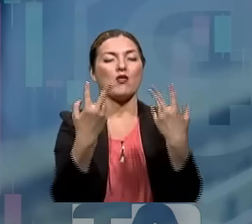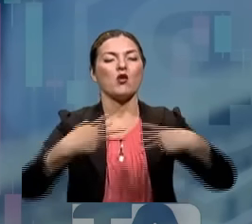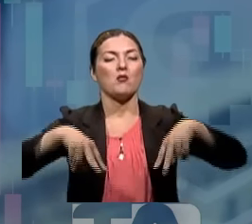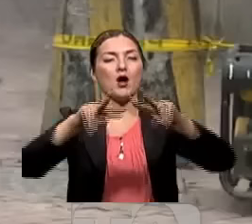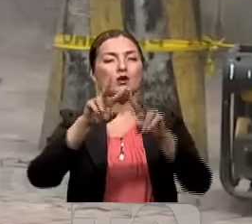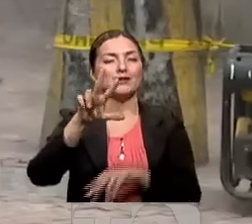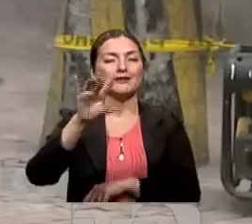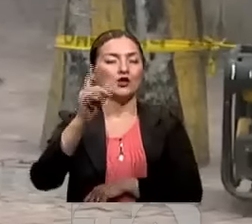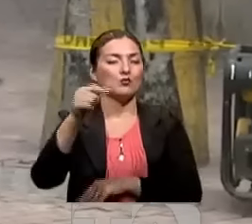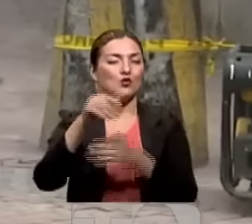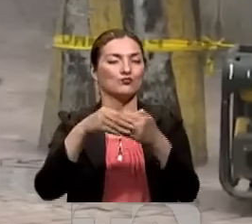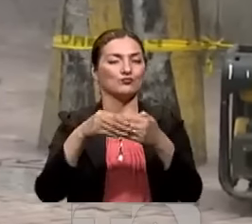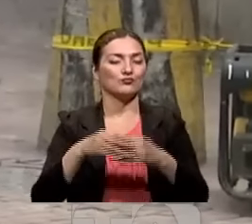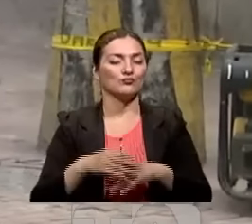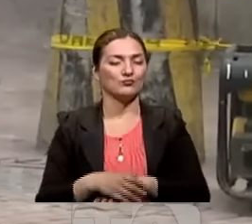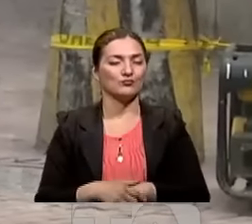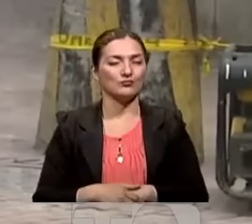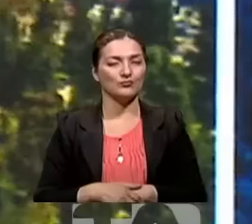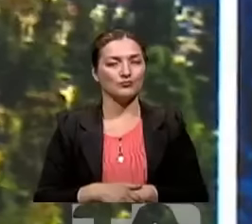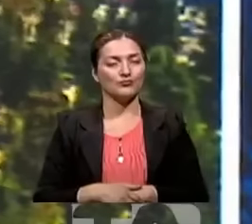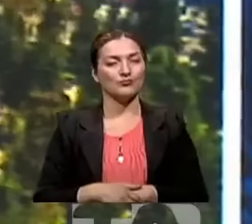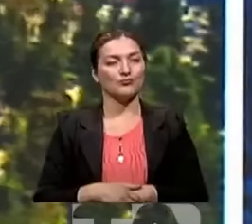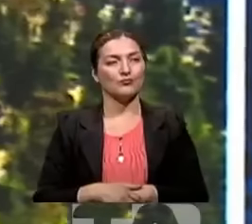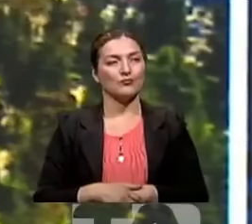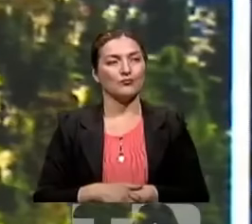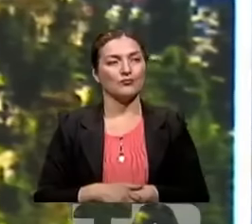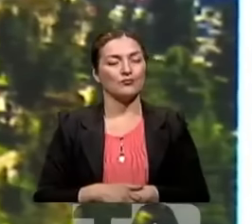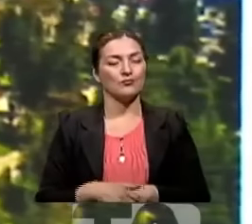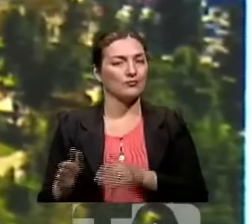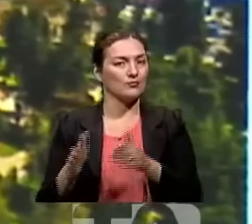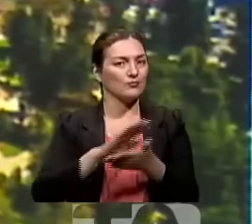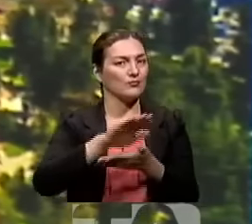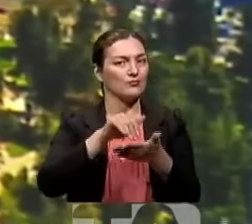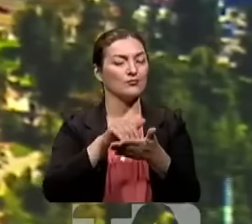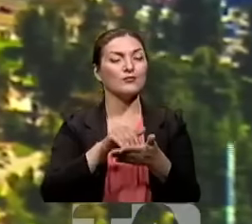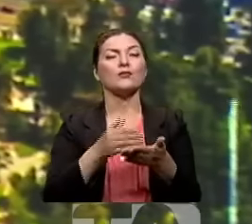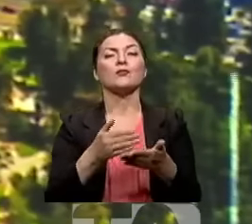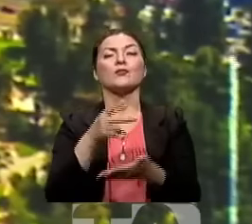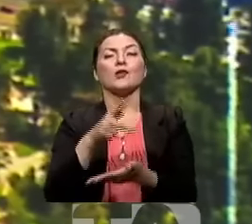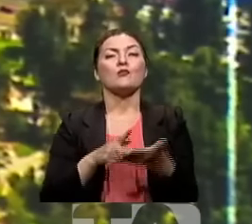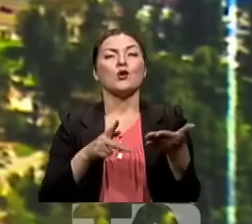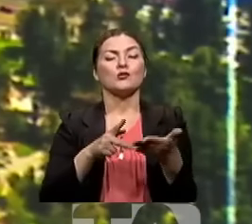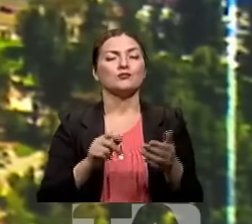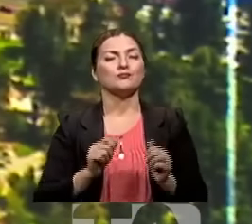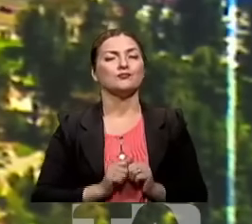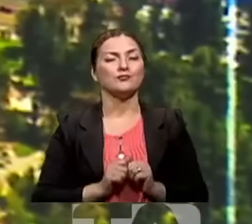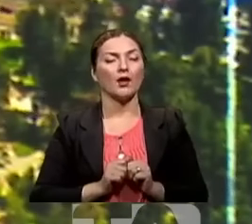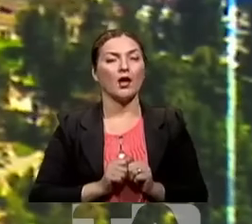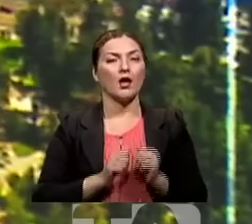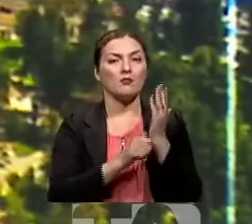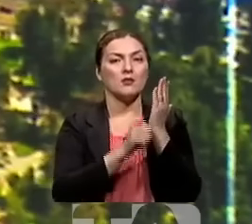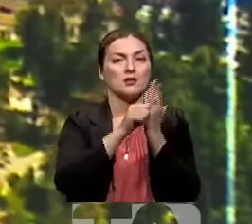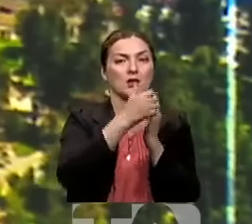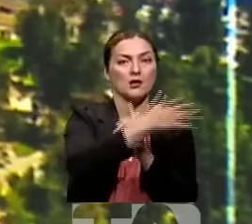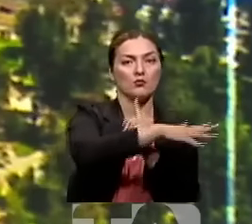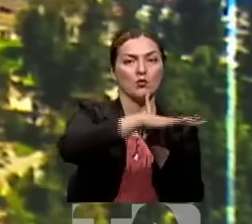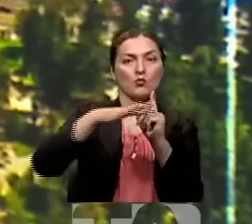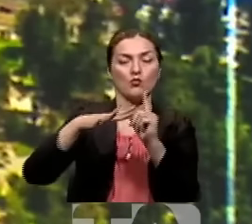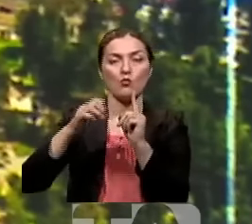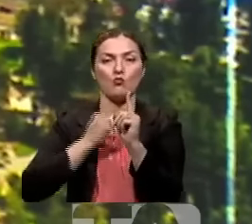38 millones de dólares. Y nuevamente se registraron desacuerdos entre el Ministerio del Ambiente